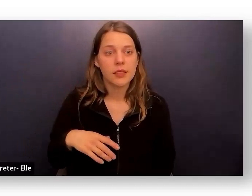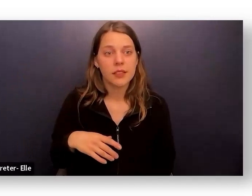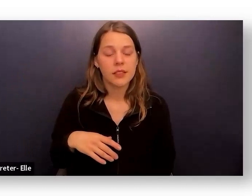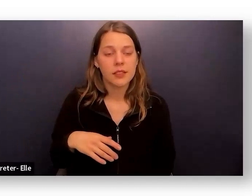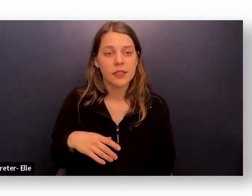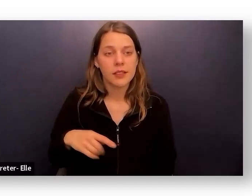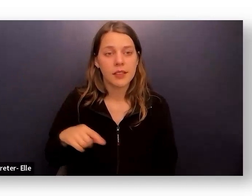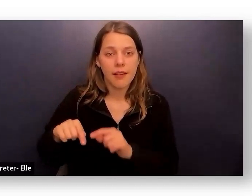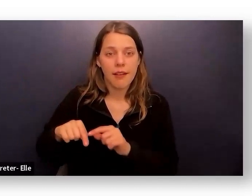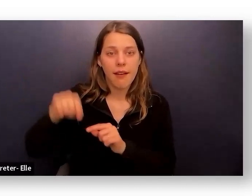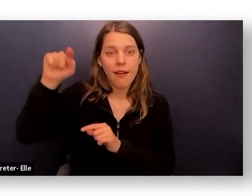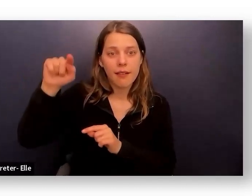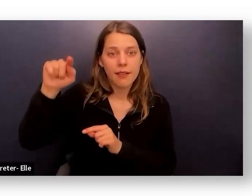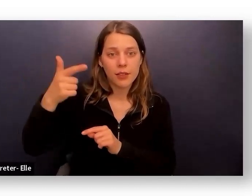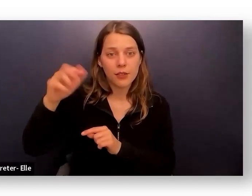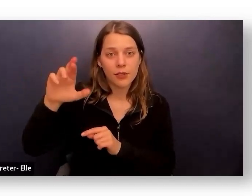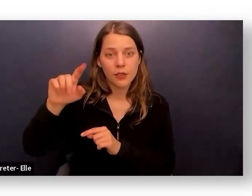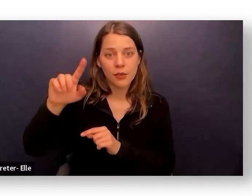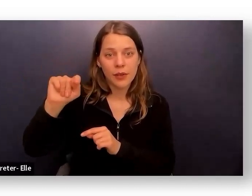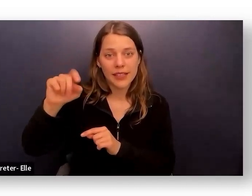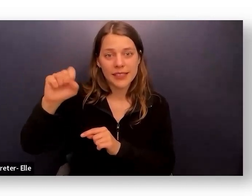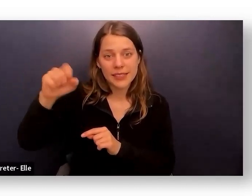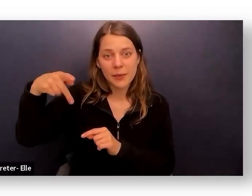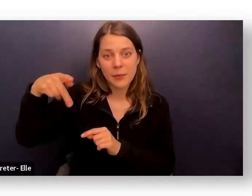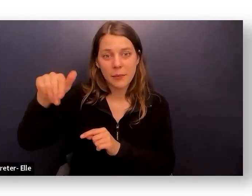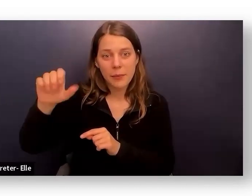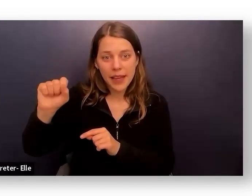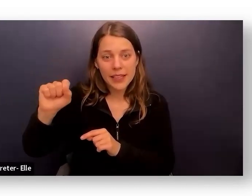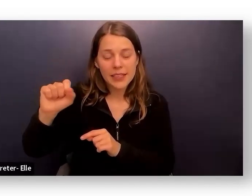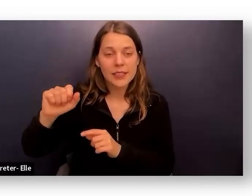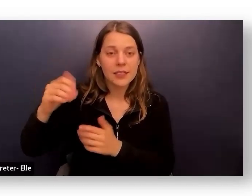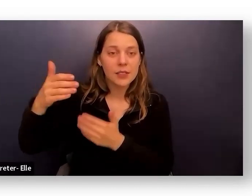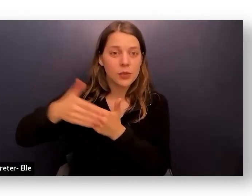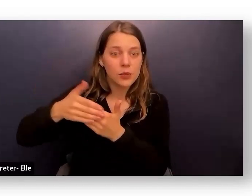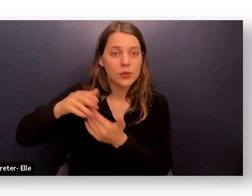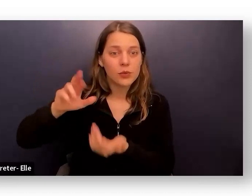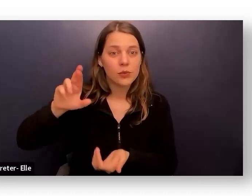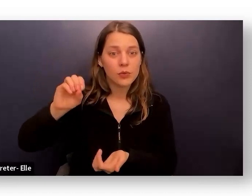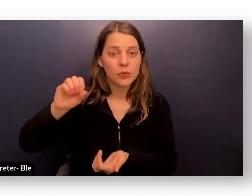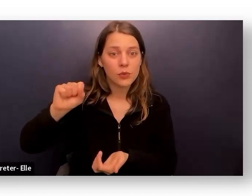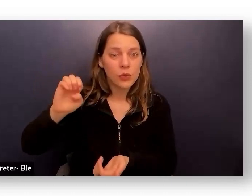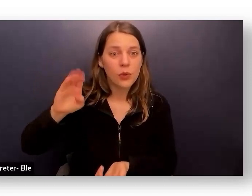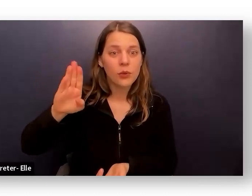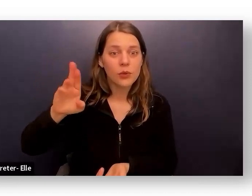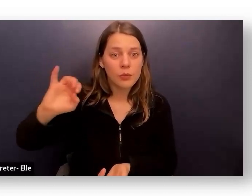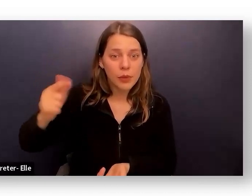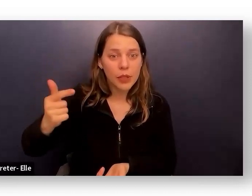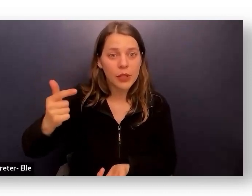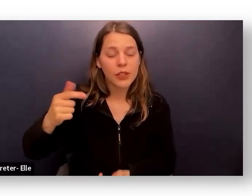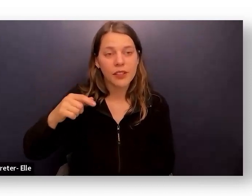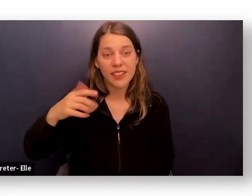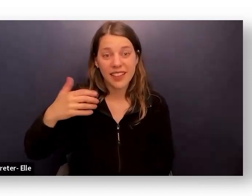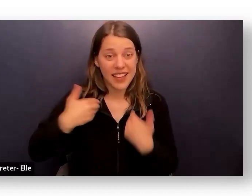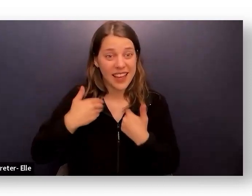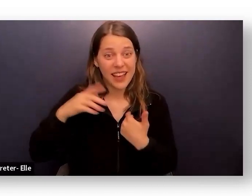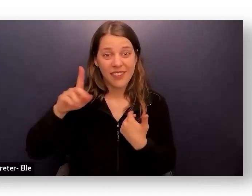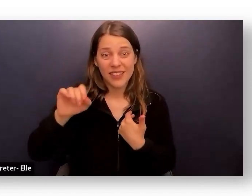Tenemos estaciones meteorológicas en todas partes del valle y por esta Grand Pass y por toda Roseburg, esta Valle